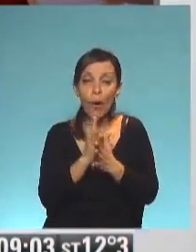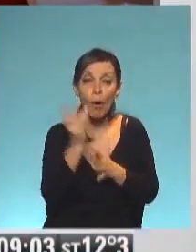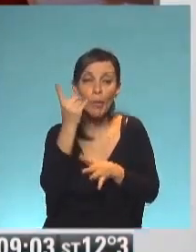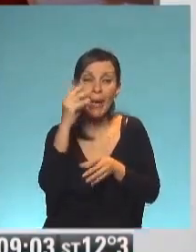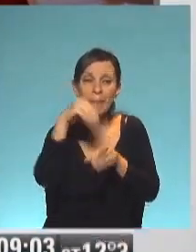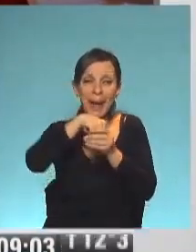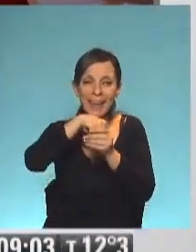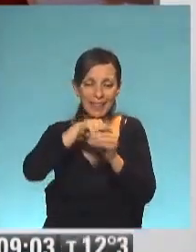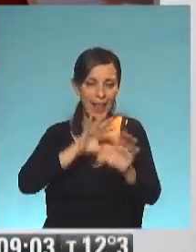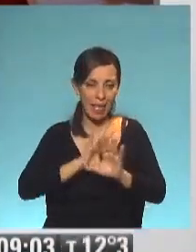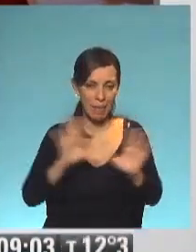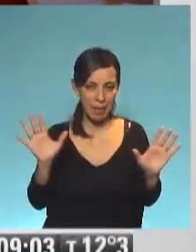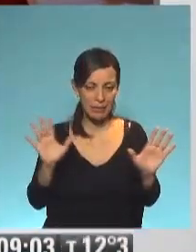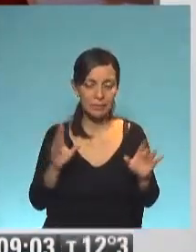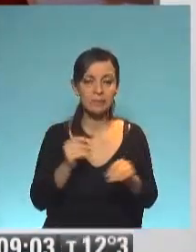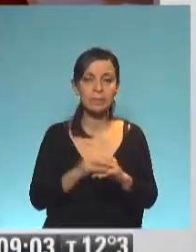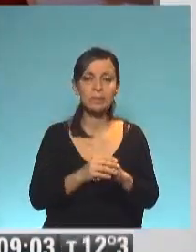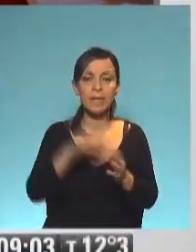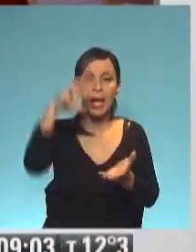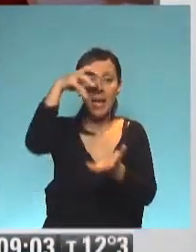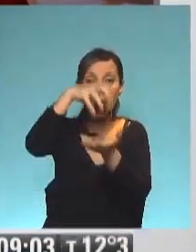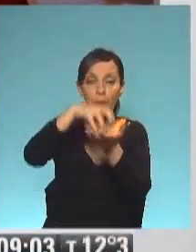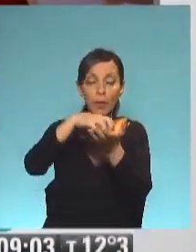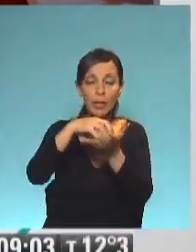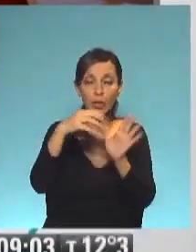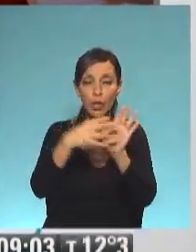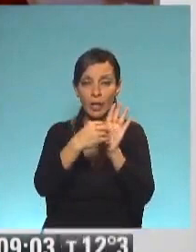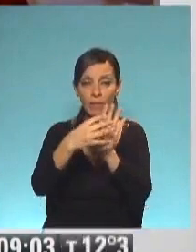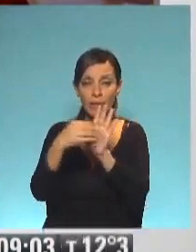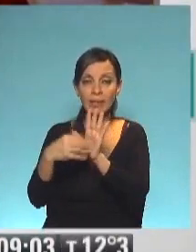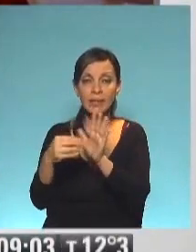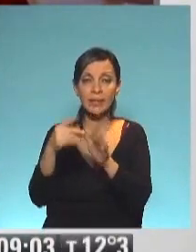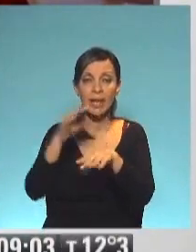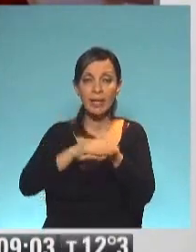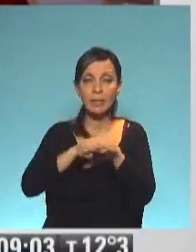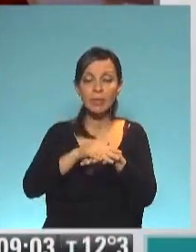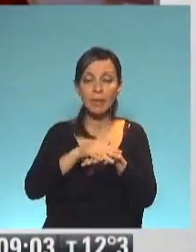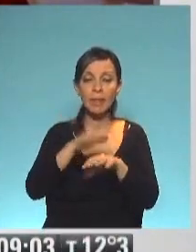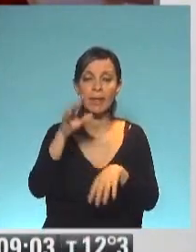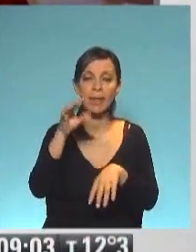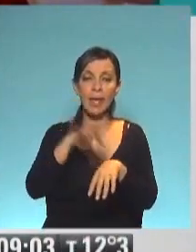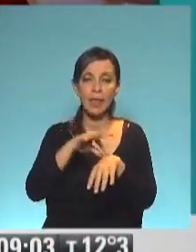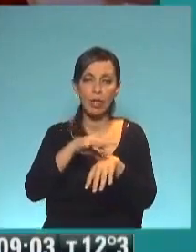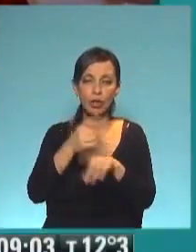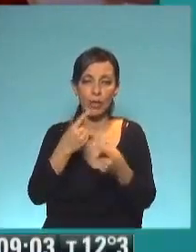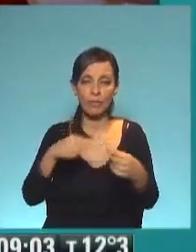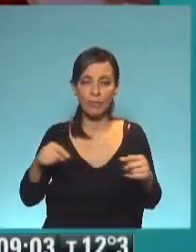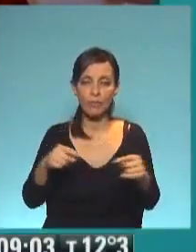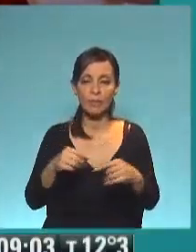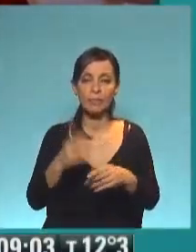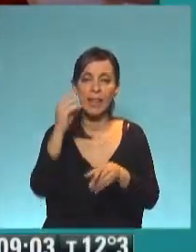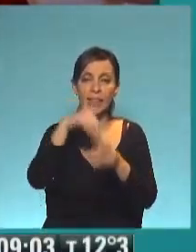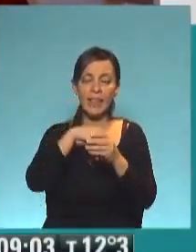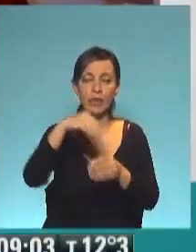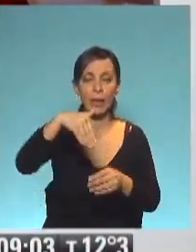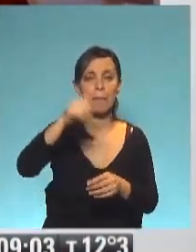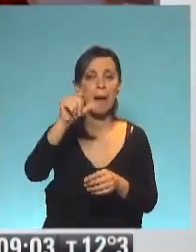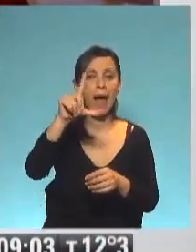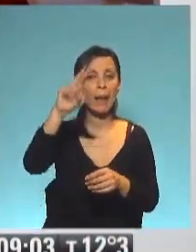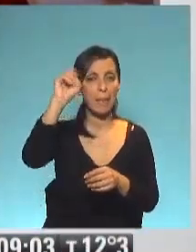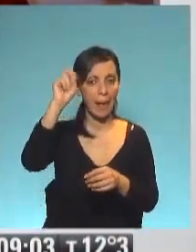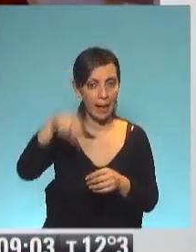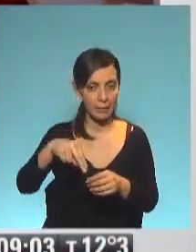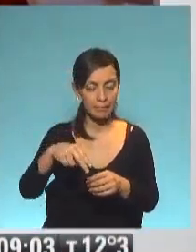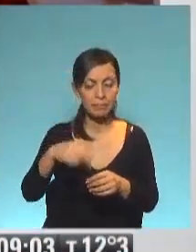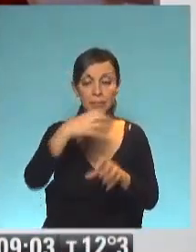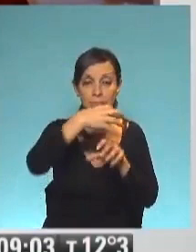biológica, el laboratorio de referencia de virus respiratorio a cargo de la doctora Elsa Baumeister, que también funciona acá en el Ismael Brand. Digamos, todas